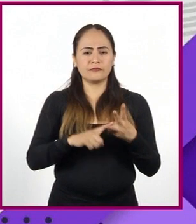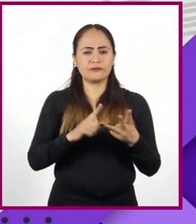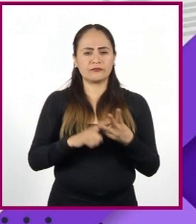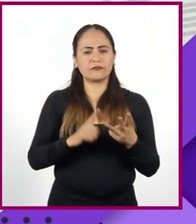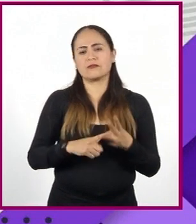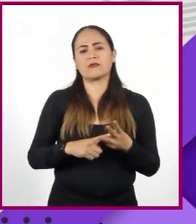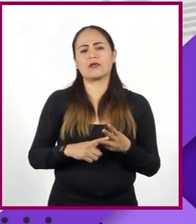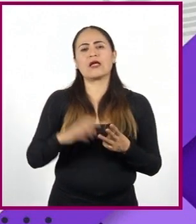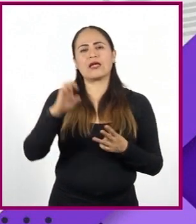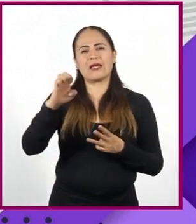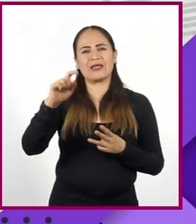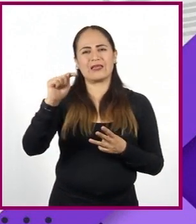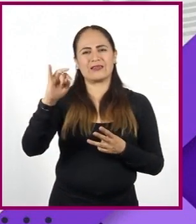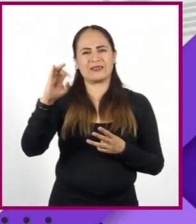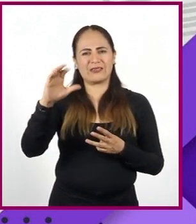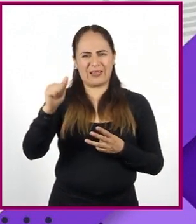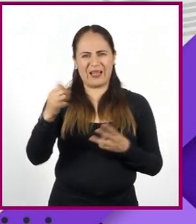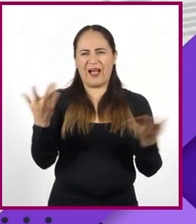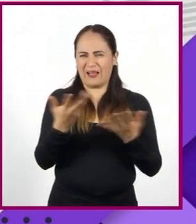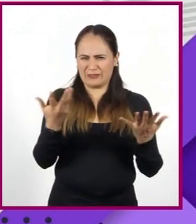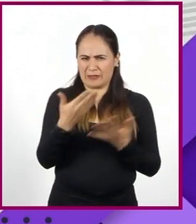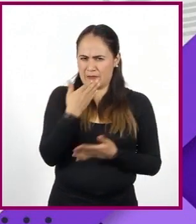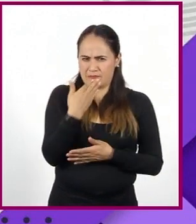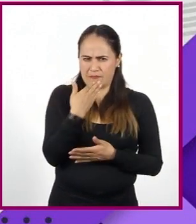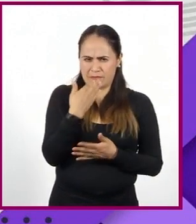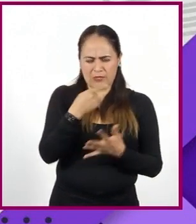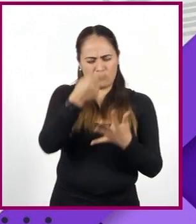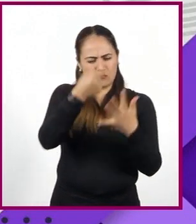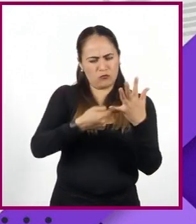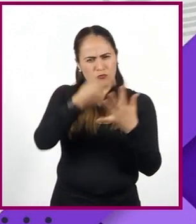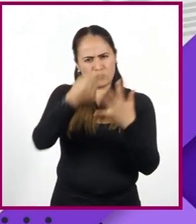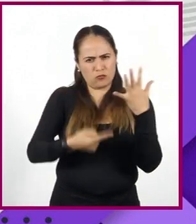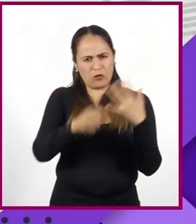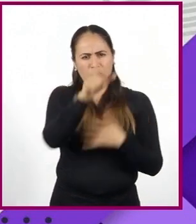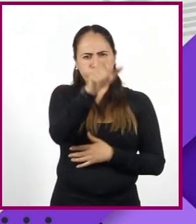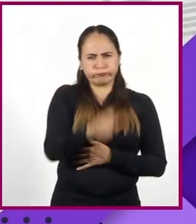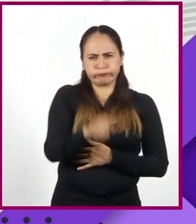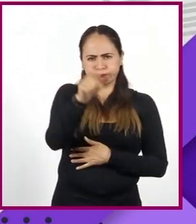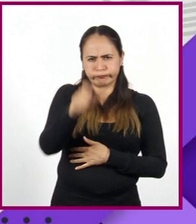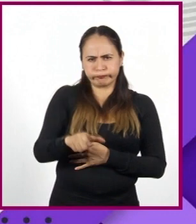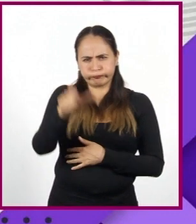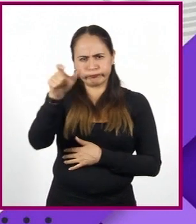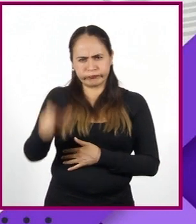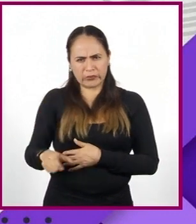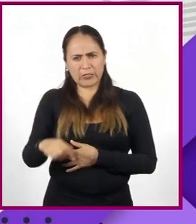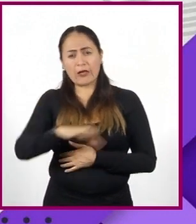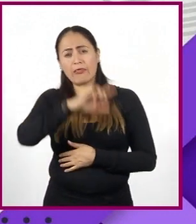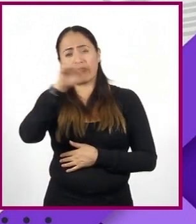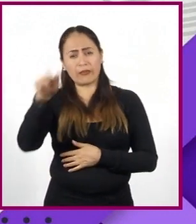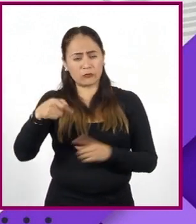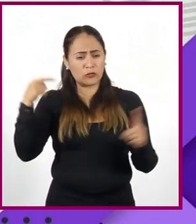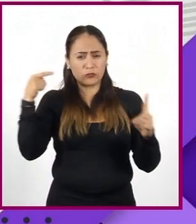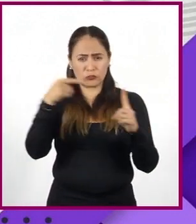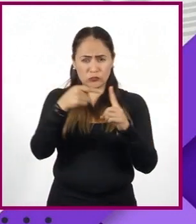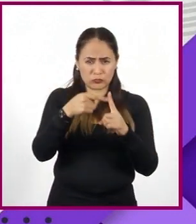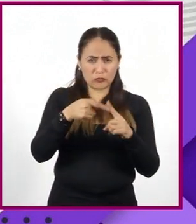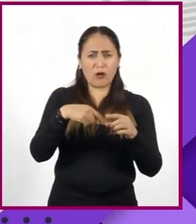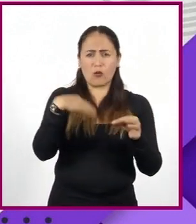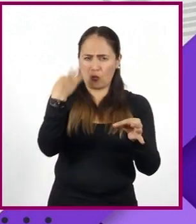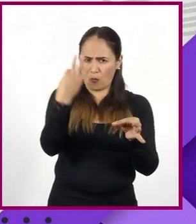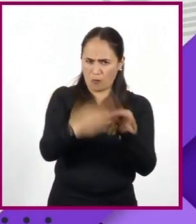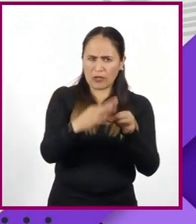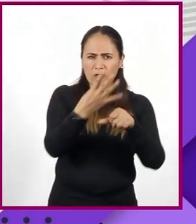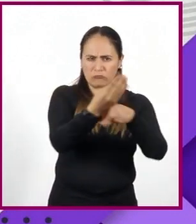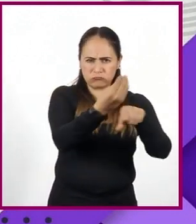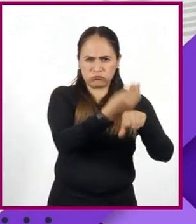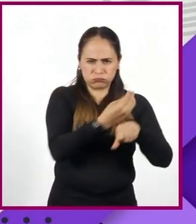de acción ética. Definir las acciones que se pueden llevar a cabo para lograr su propósito, considerar el tiempo